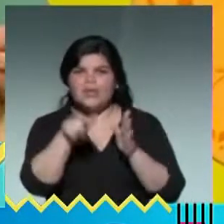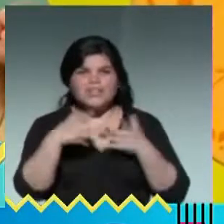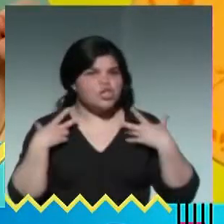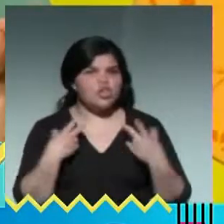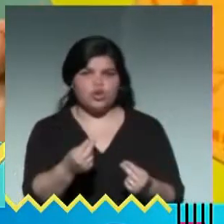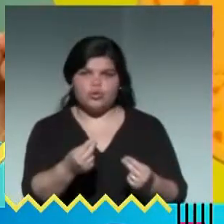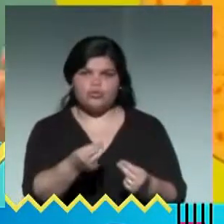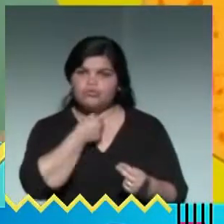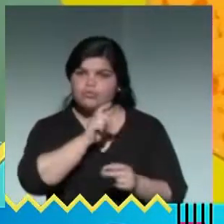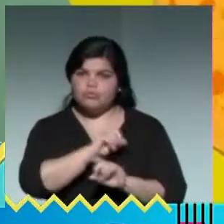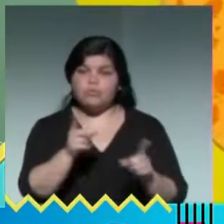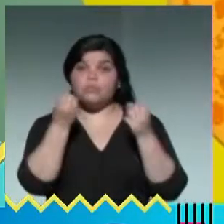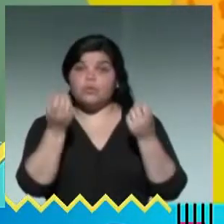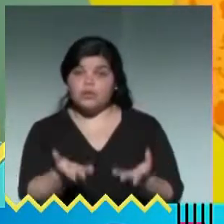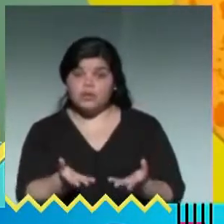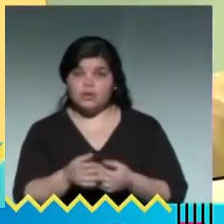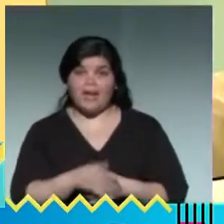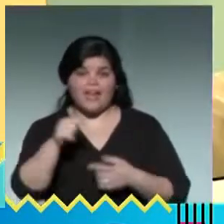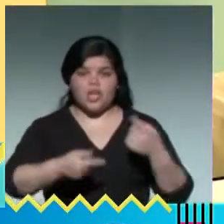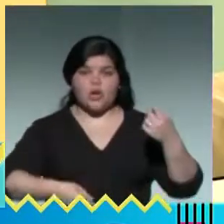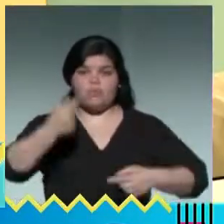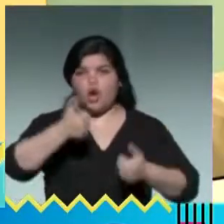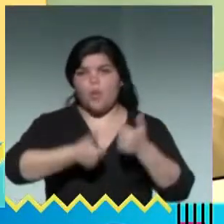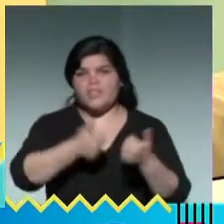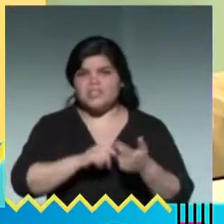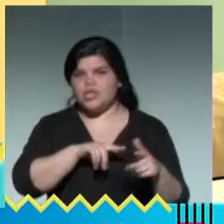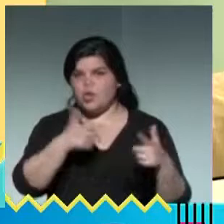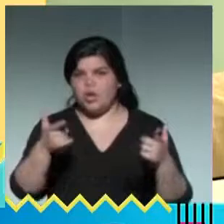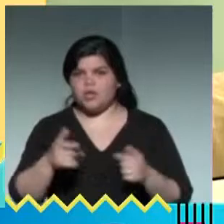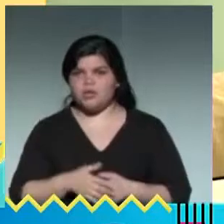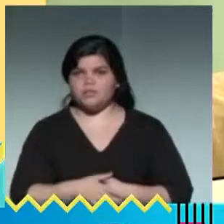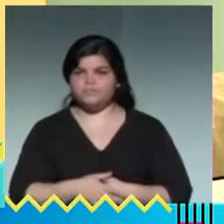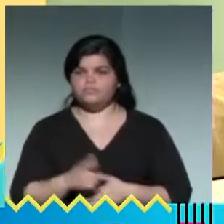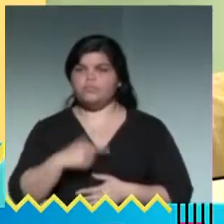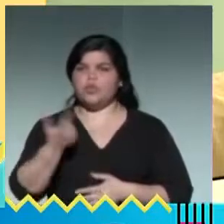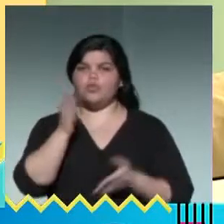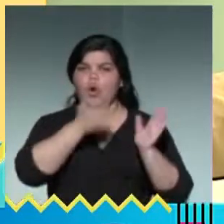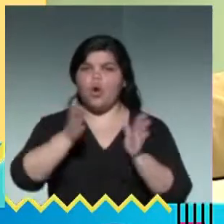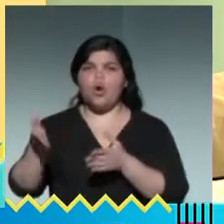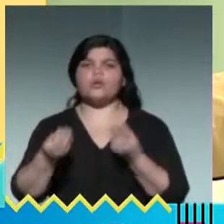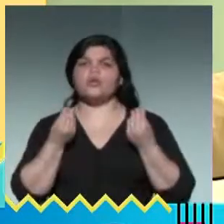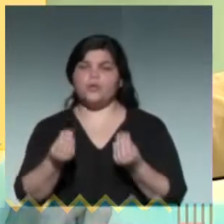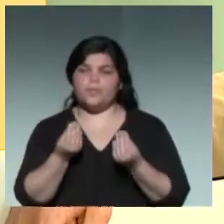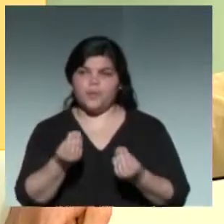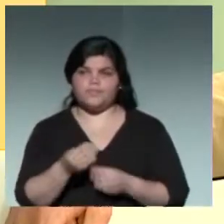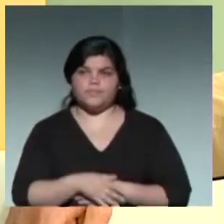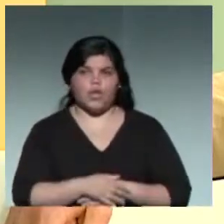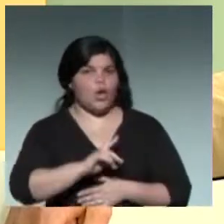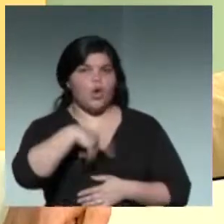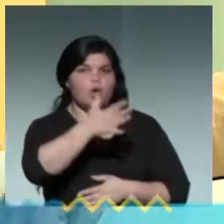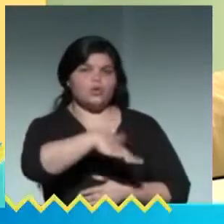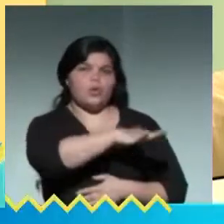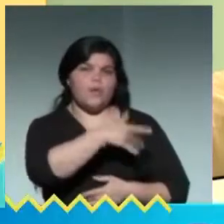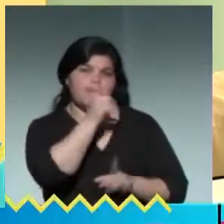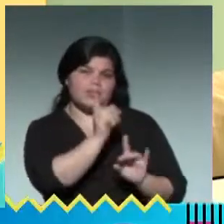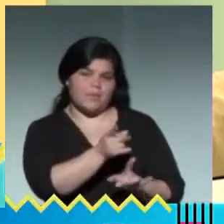donde consideramos que es desleal. Mira, que nosotros, ¿cómo hemos organizado? Porque hemos visto también en otras ciudades que ocurre el